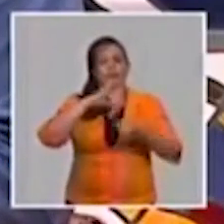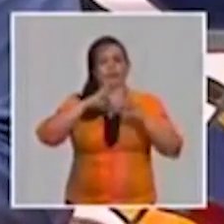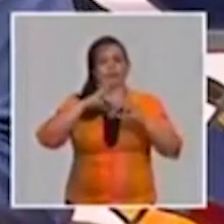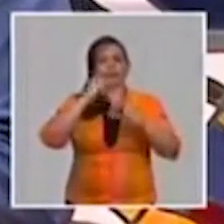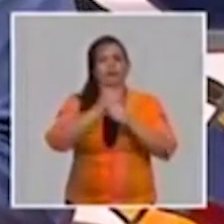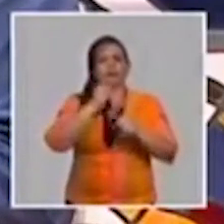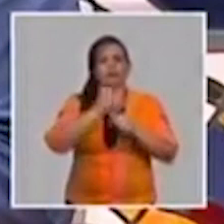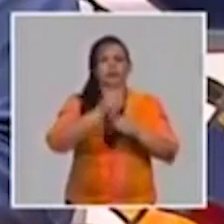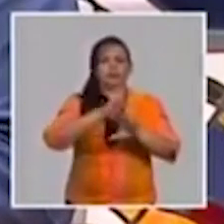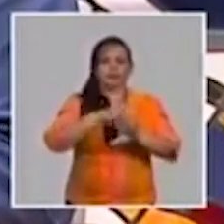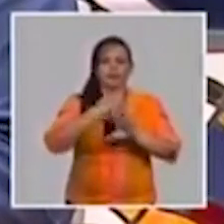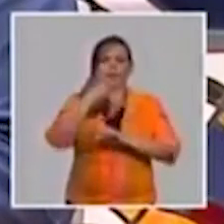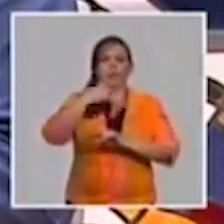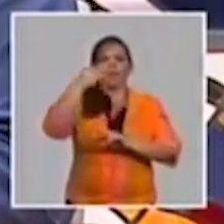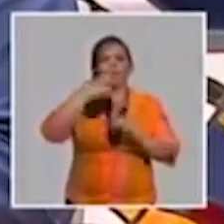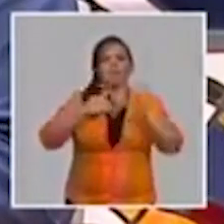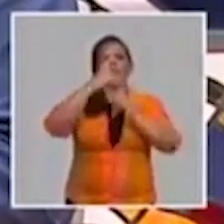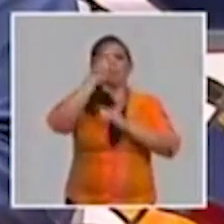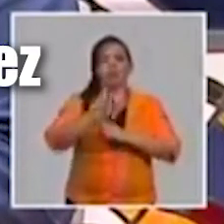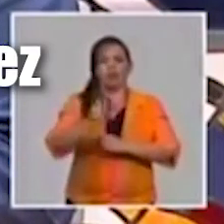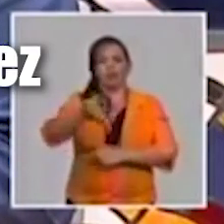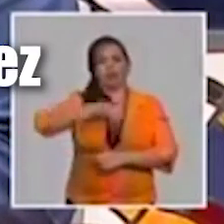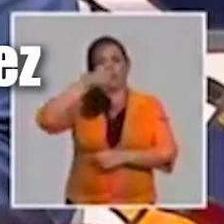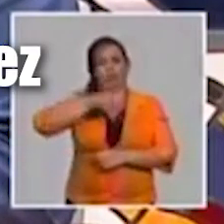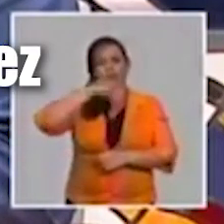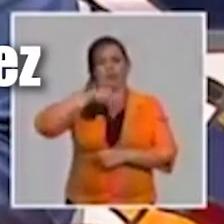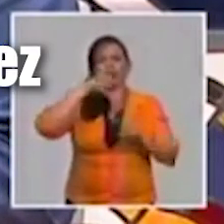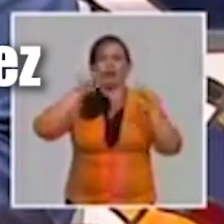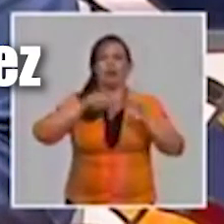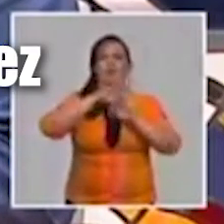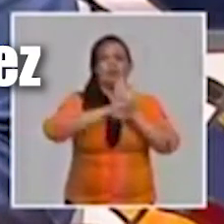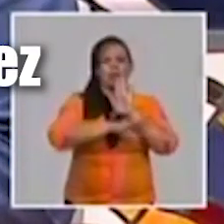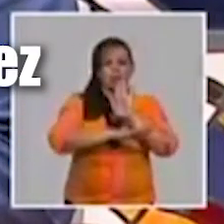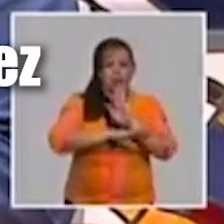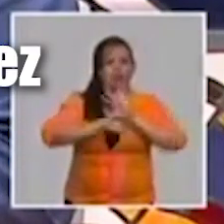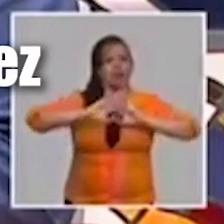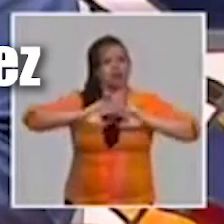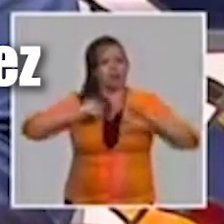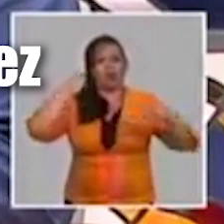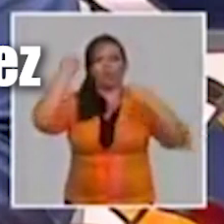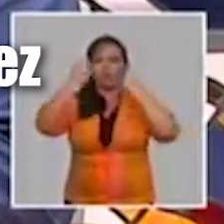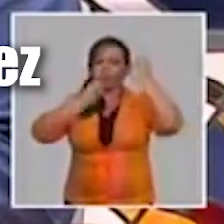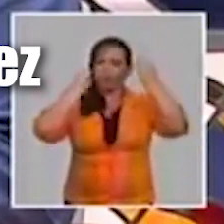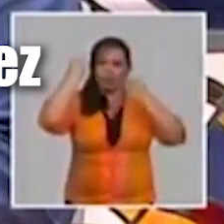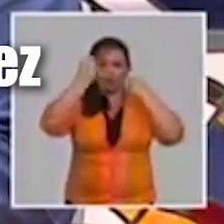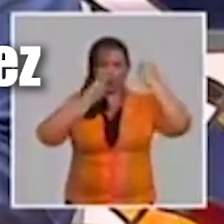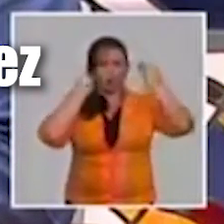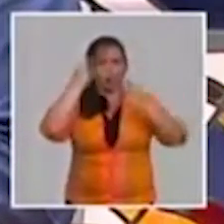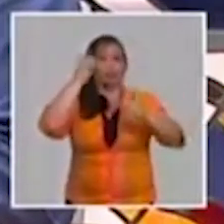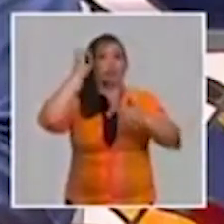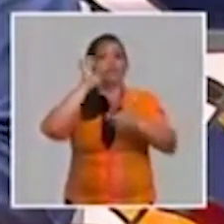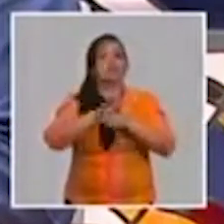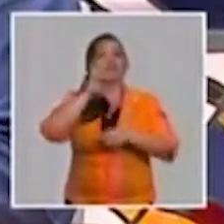organizado en 3 fases y transcurrirán como un proceso gradual. Son medidas que están bien pensadas, que parten de la